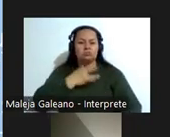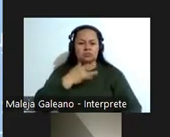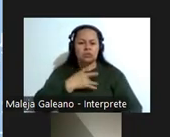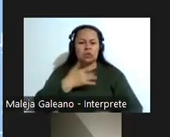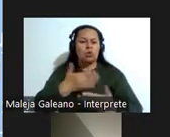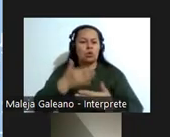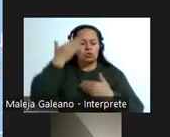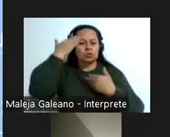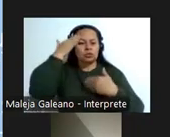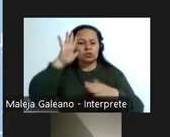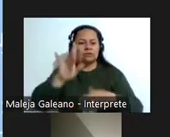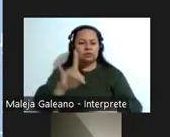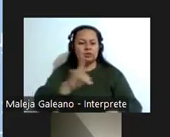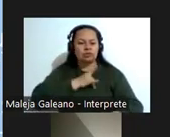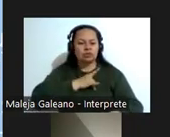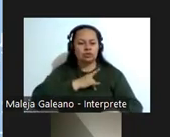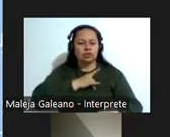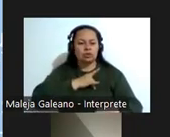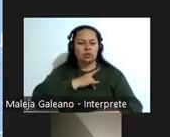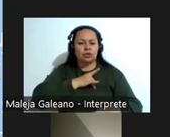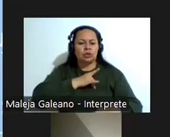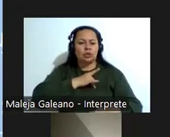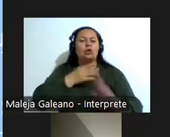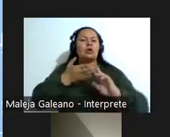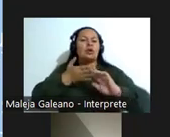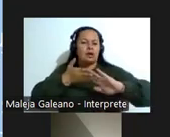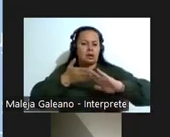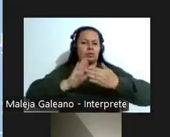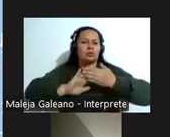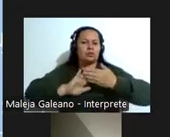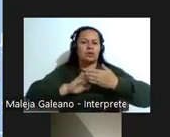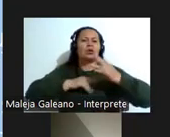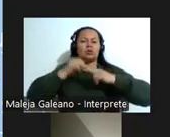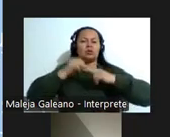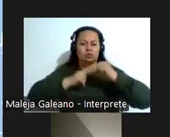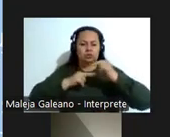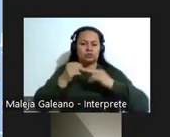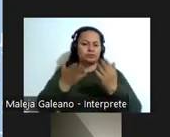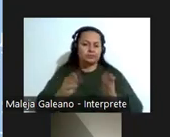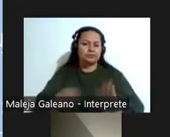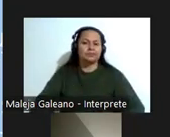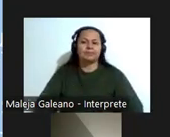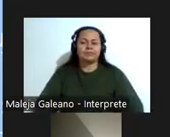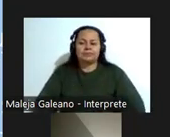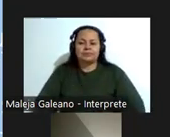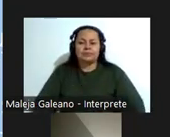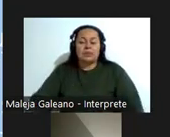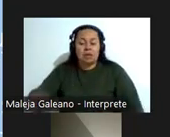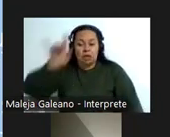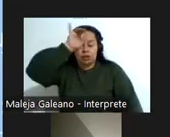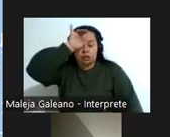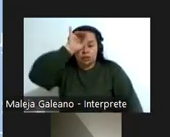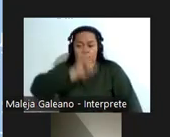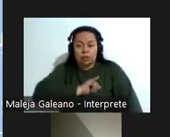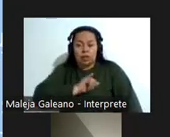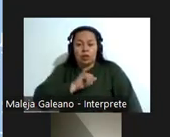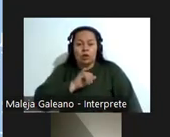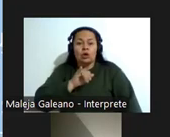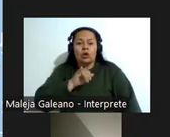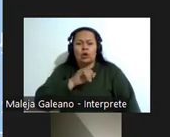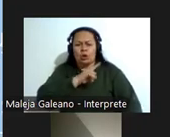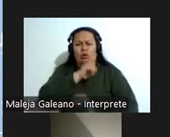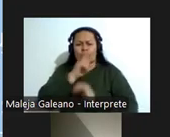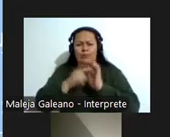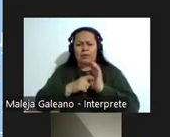tuviéramos afectos también con esa comunidad con la que construimos. Yo creo que es completamente legítimo que